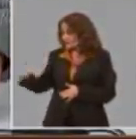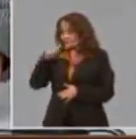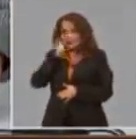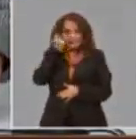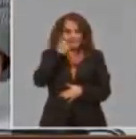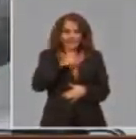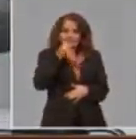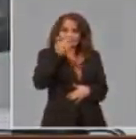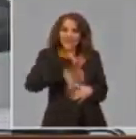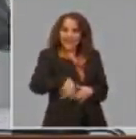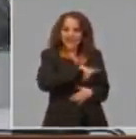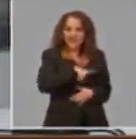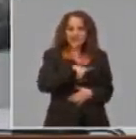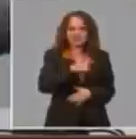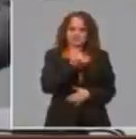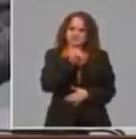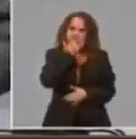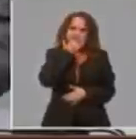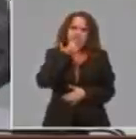estatales deben